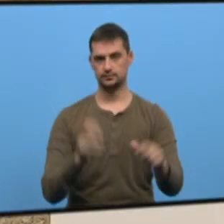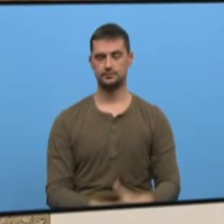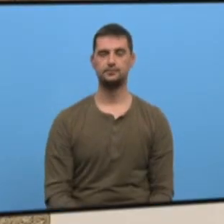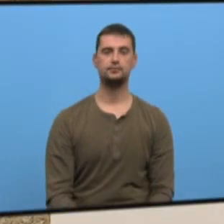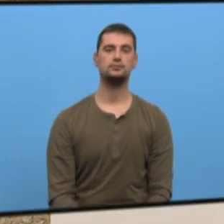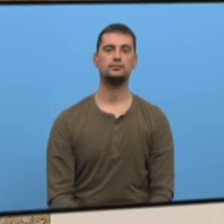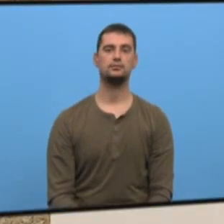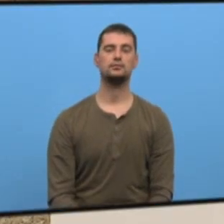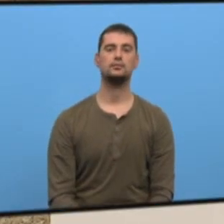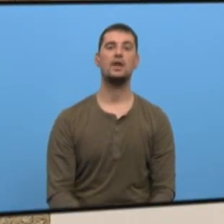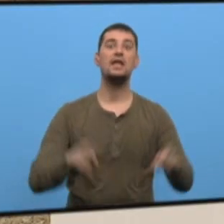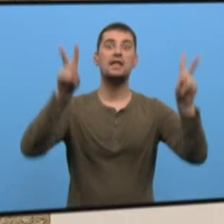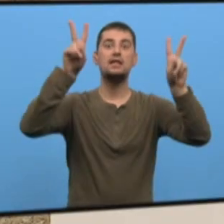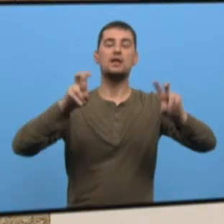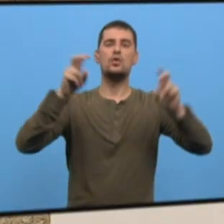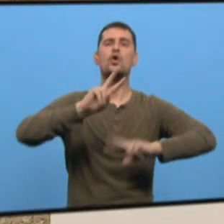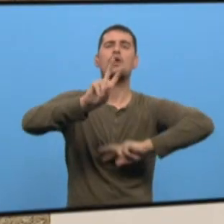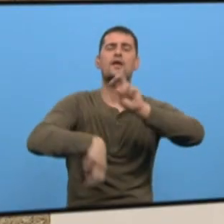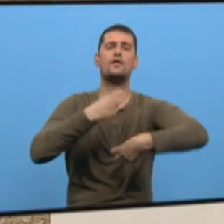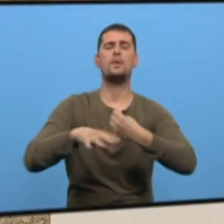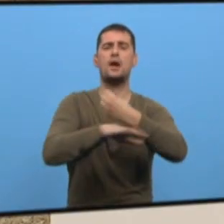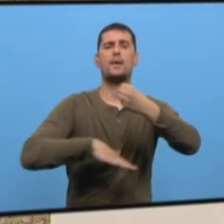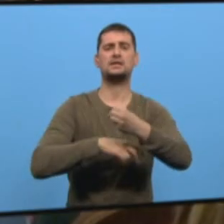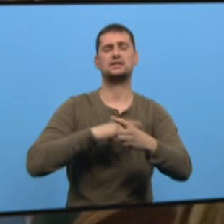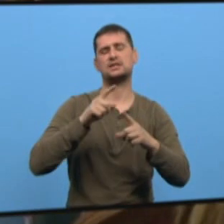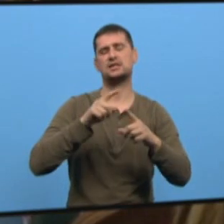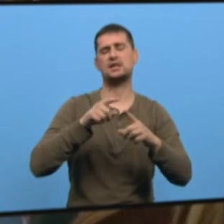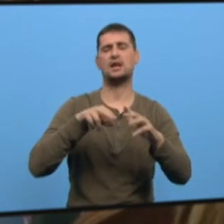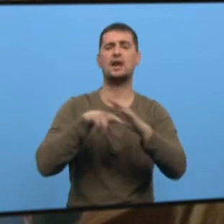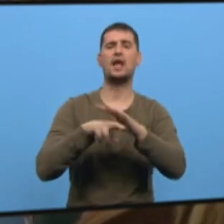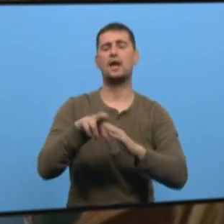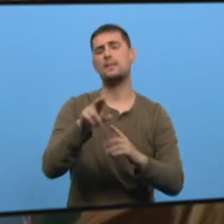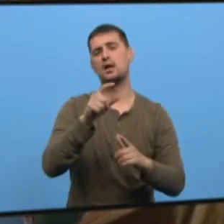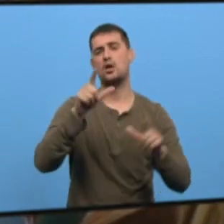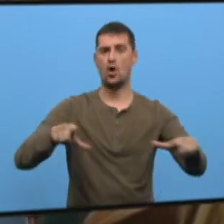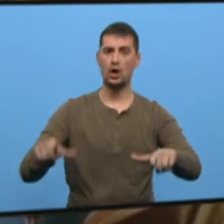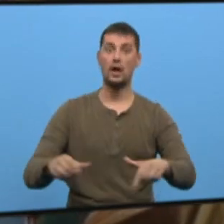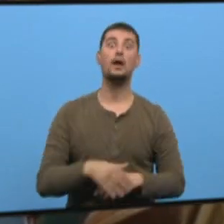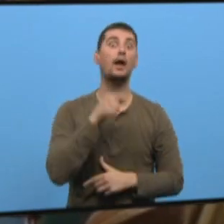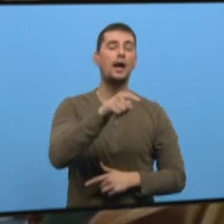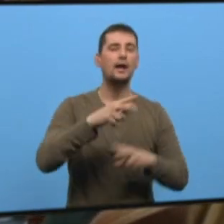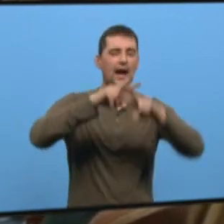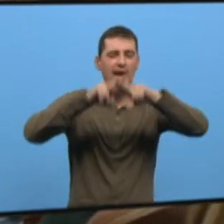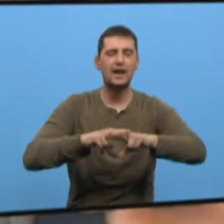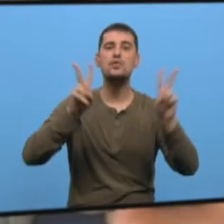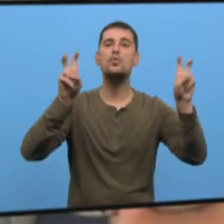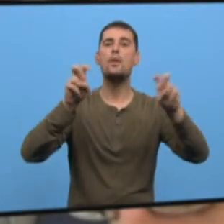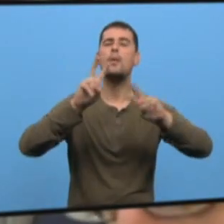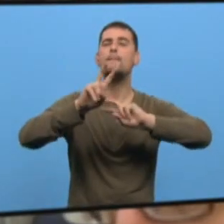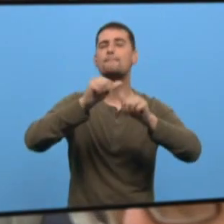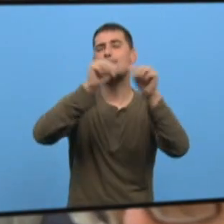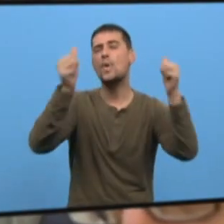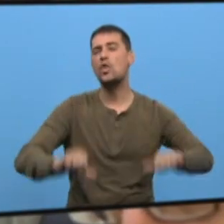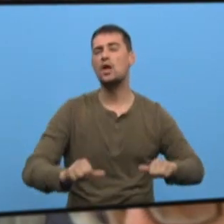local B título a reforma bases réxime local español no enro analizar nuev modelo de administración